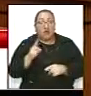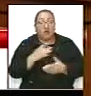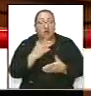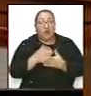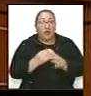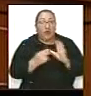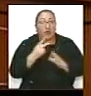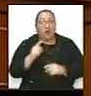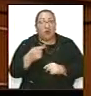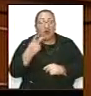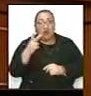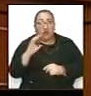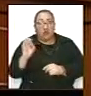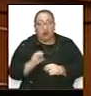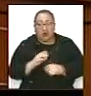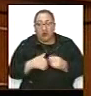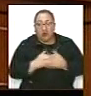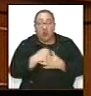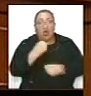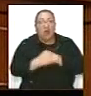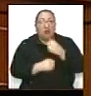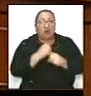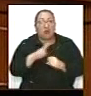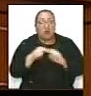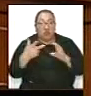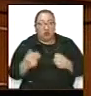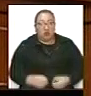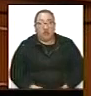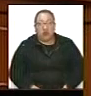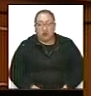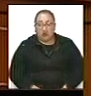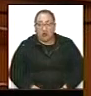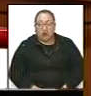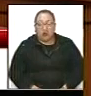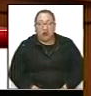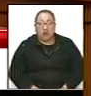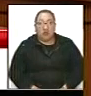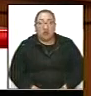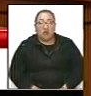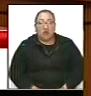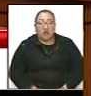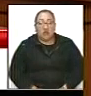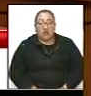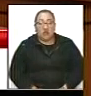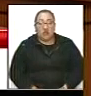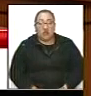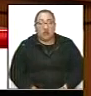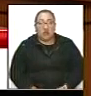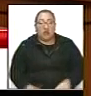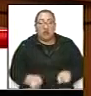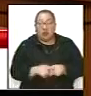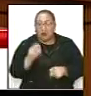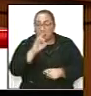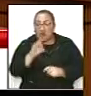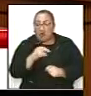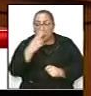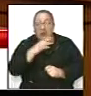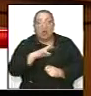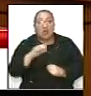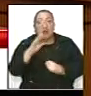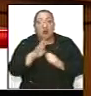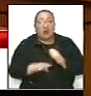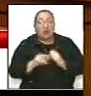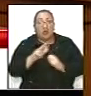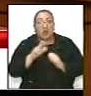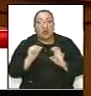del 12,2% en el 2018. Por otro lado, debo subrayar que el porcentaje de niñas y niños menores